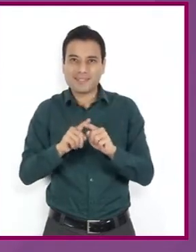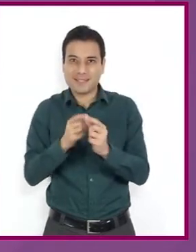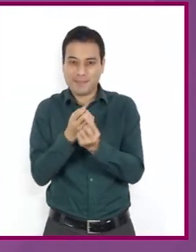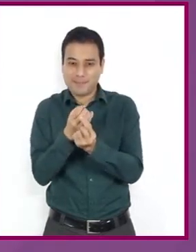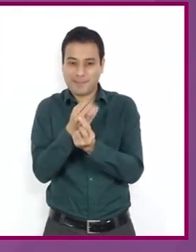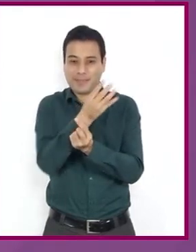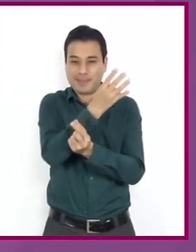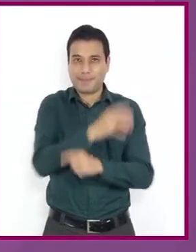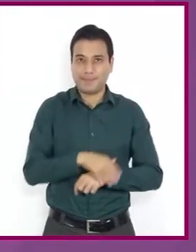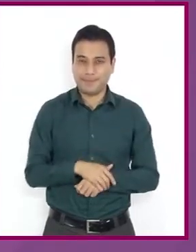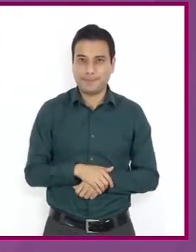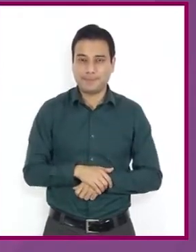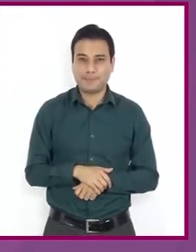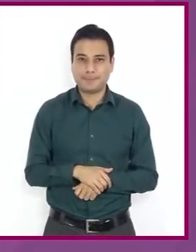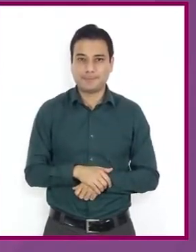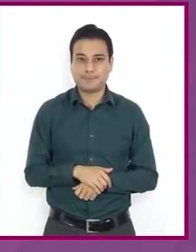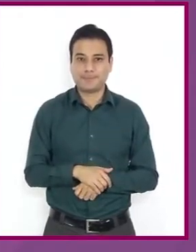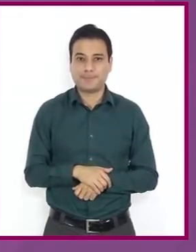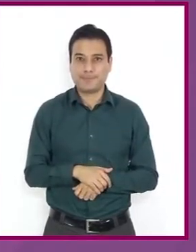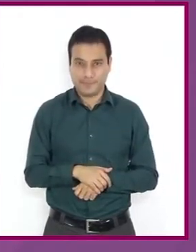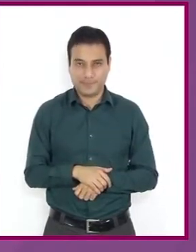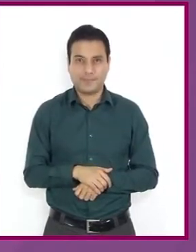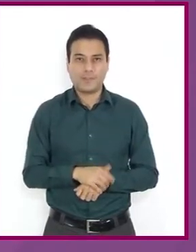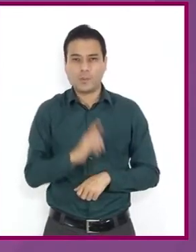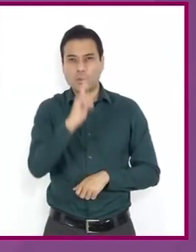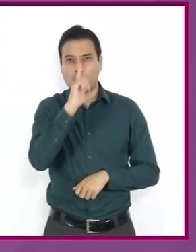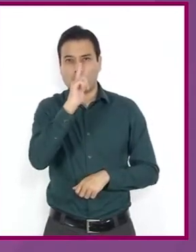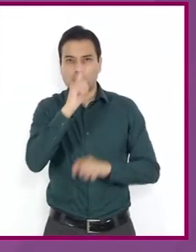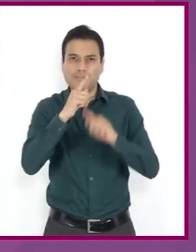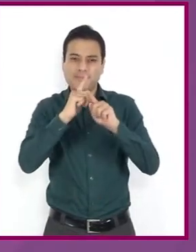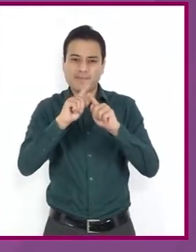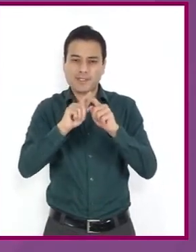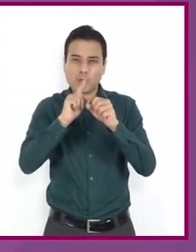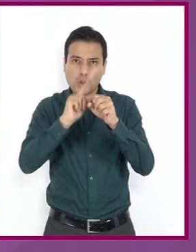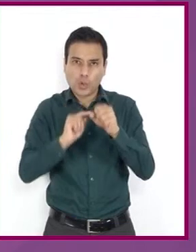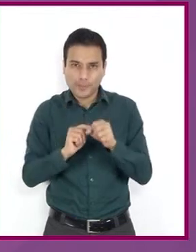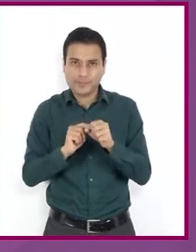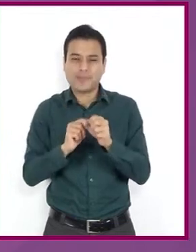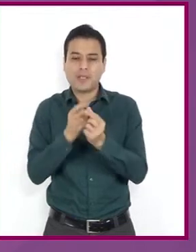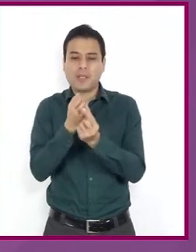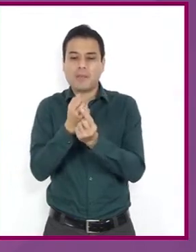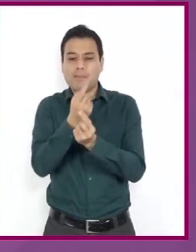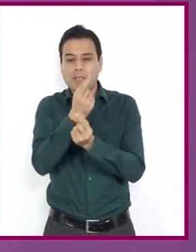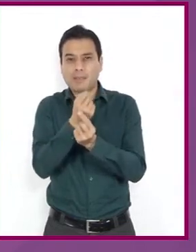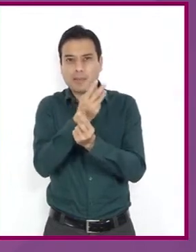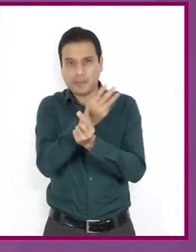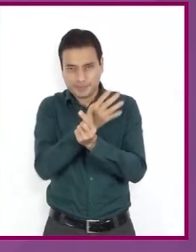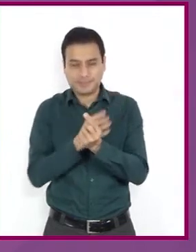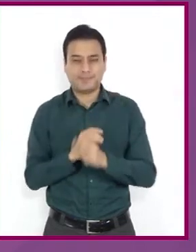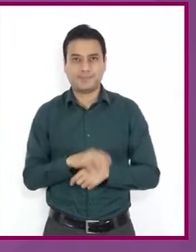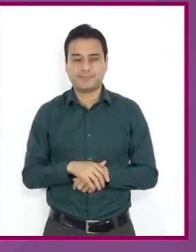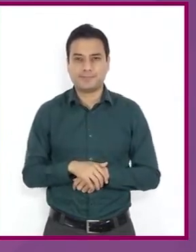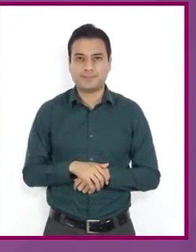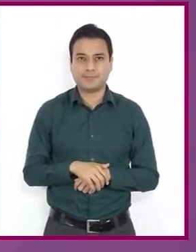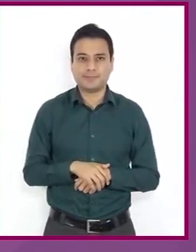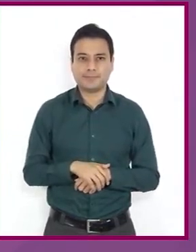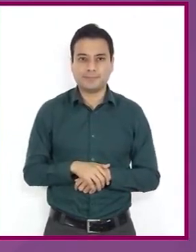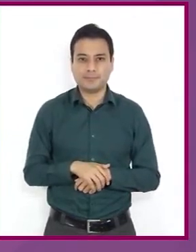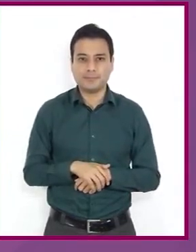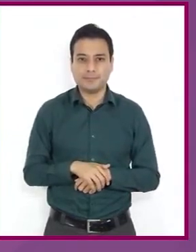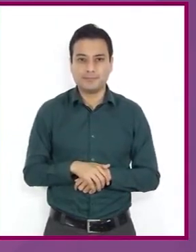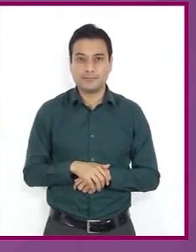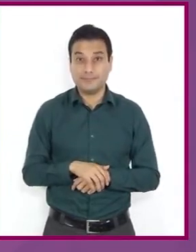la componen. Cada rayo de luz de diferente color lo hace con un ángulo diferente. Los rayos chocan con